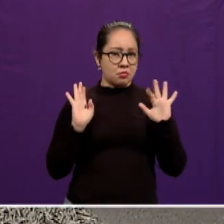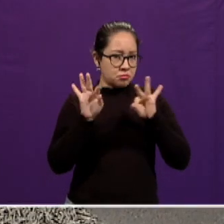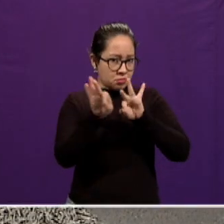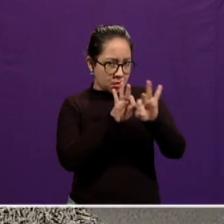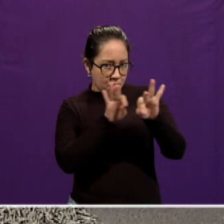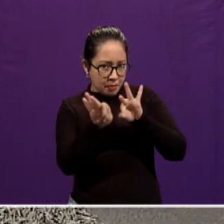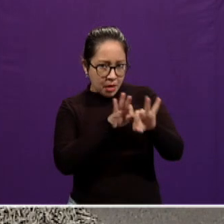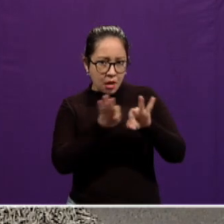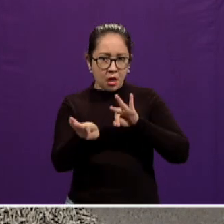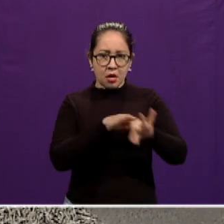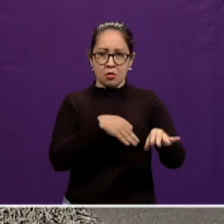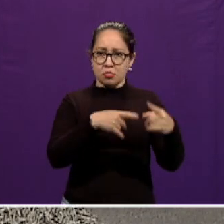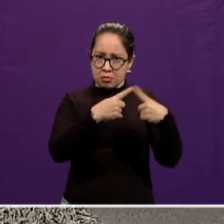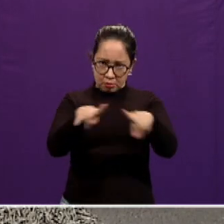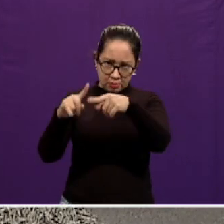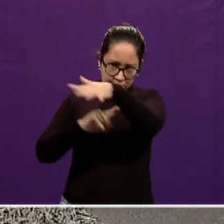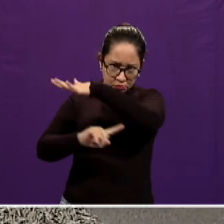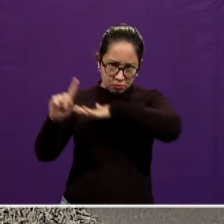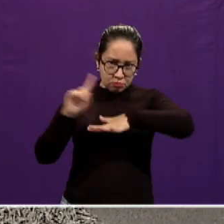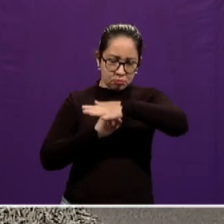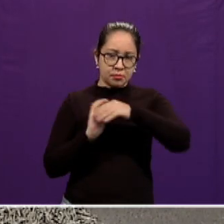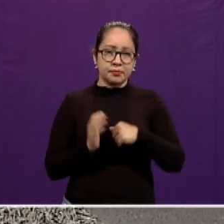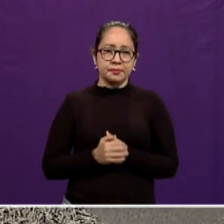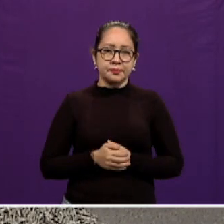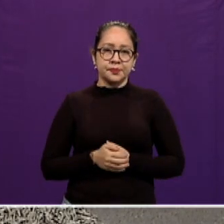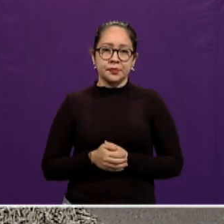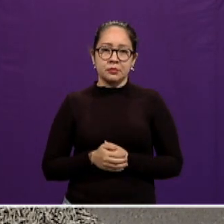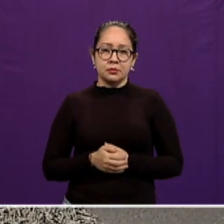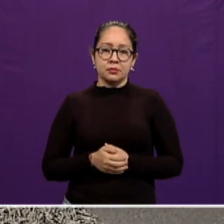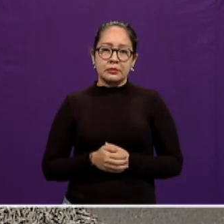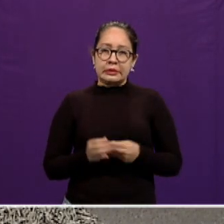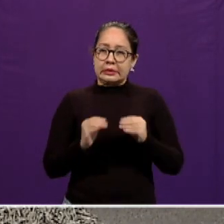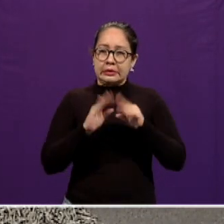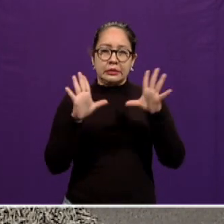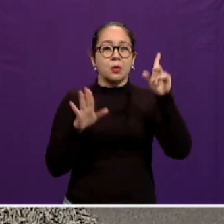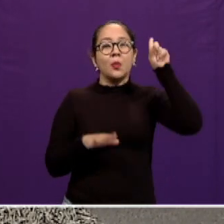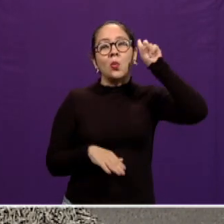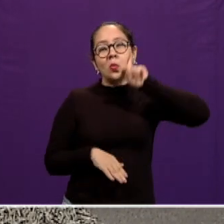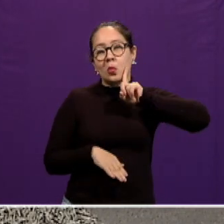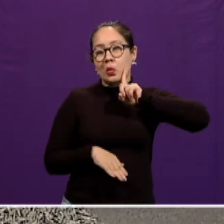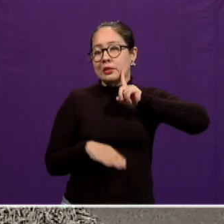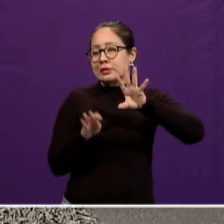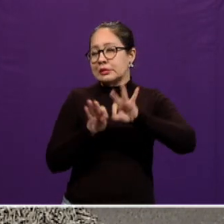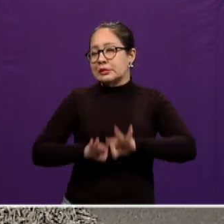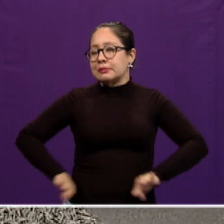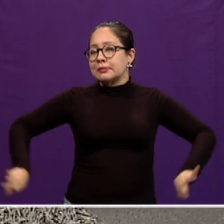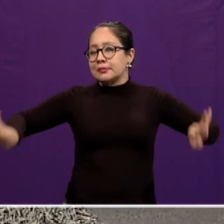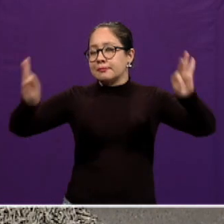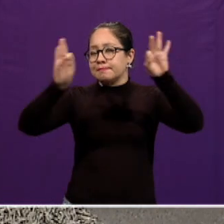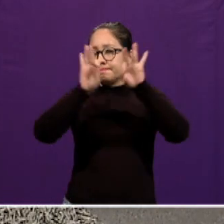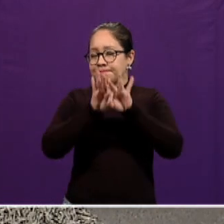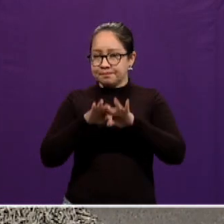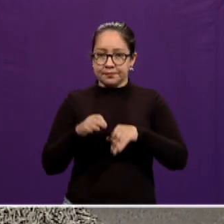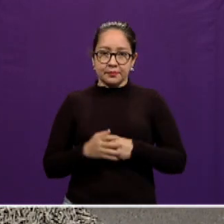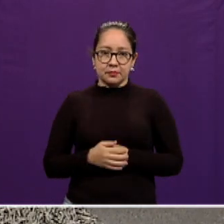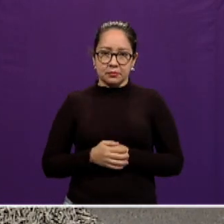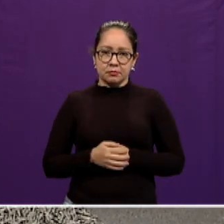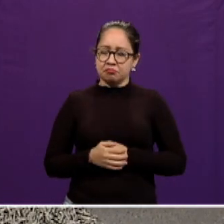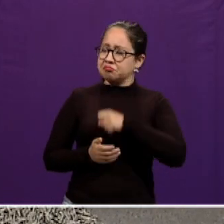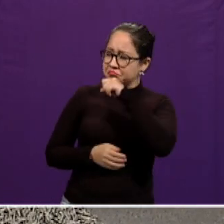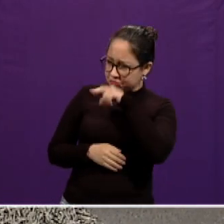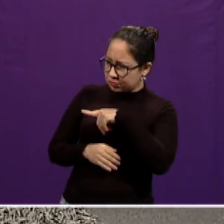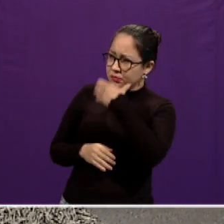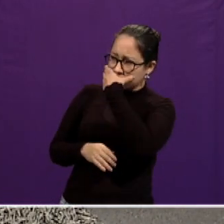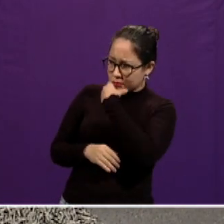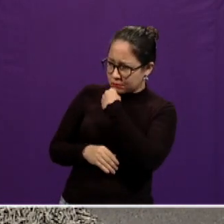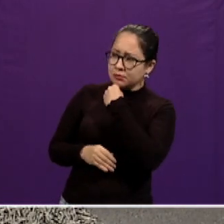asertividad es hermosa. Nosotras. Sobre todo, y puntualizamos esto, sobre todo en mujeres, ¿verdad? Sí. ¿Psicóloga? Sí, también en varones, ¿no? Sí. También